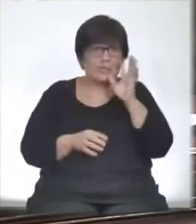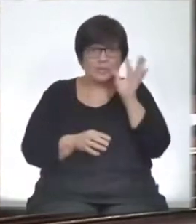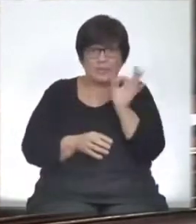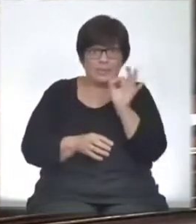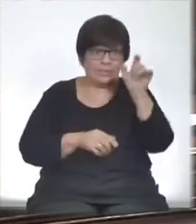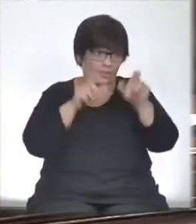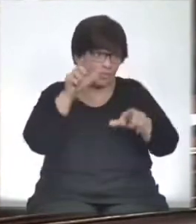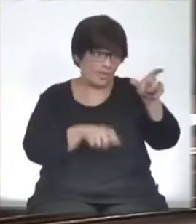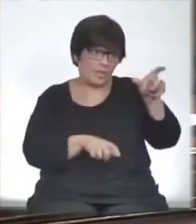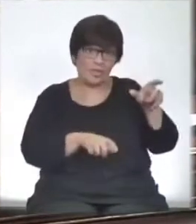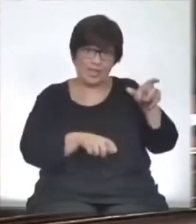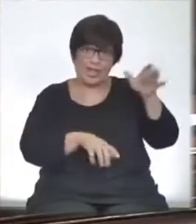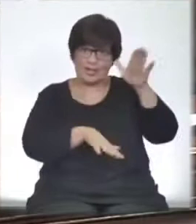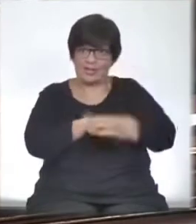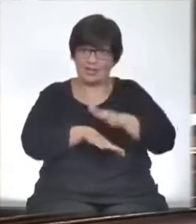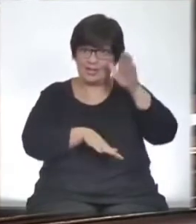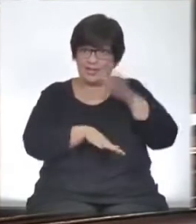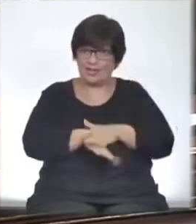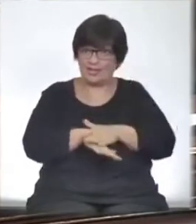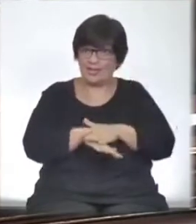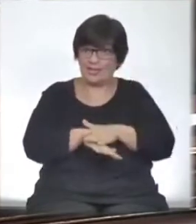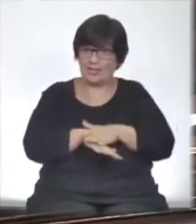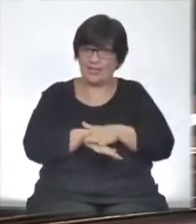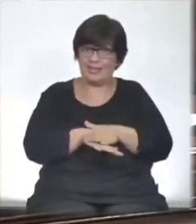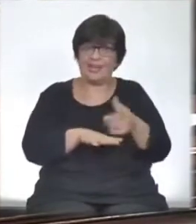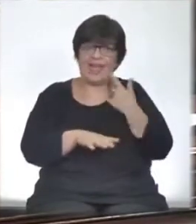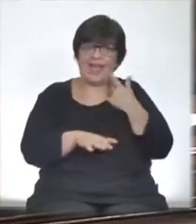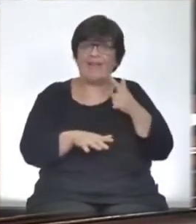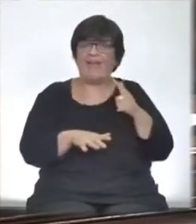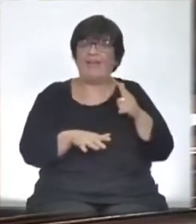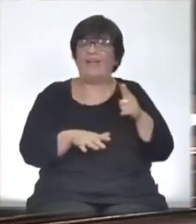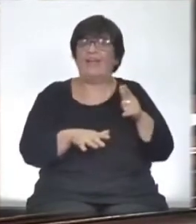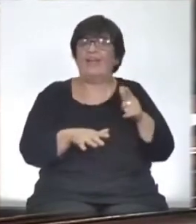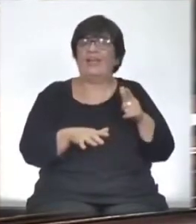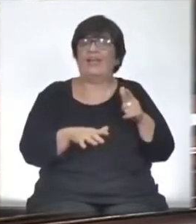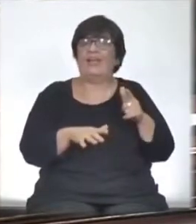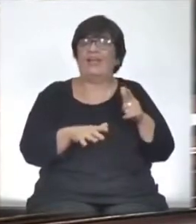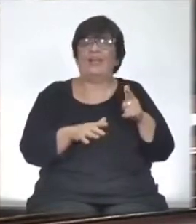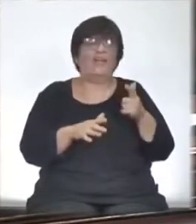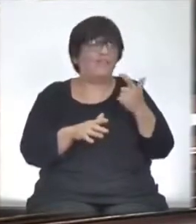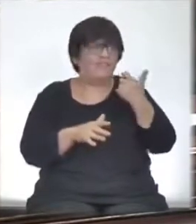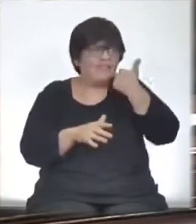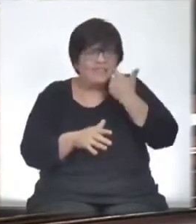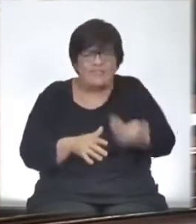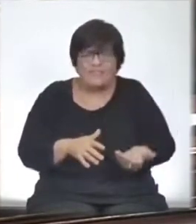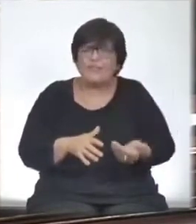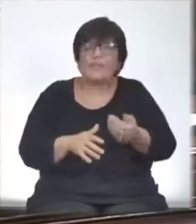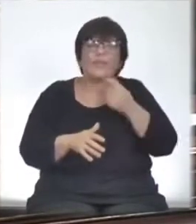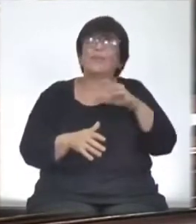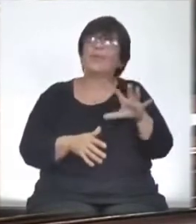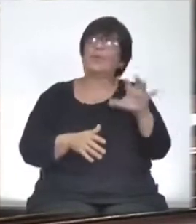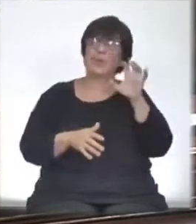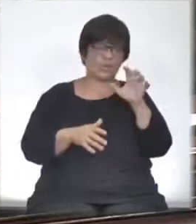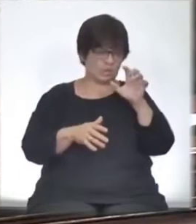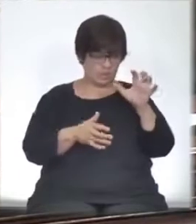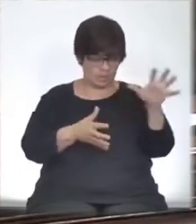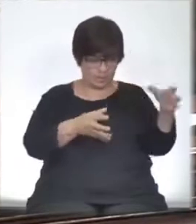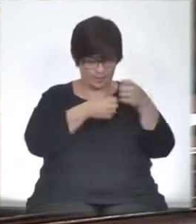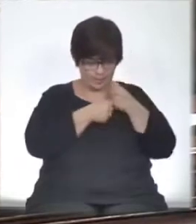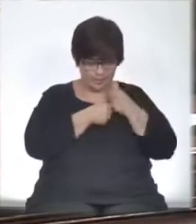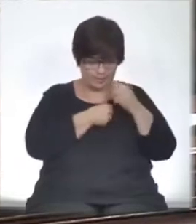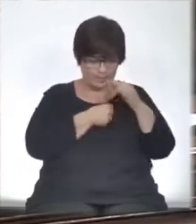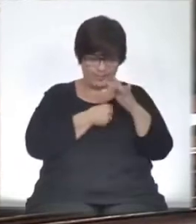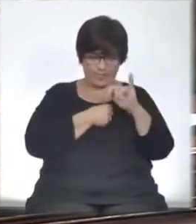a personas responsables de vejámenes. Yo recuerdo el secuestro de